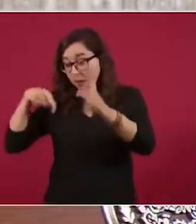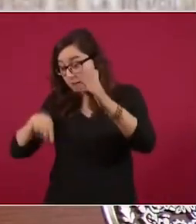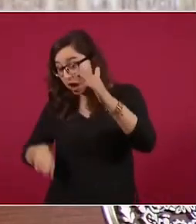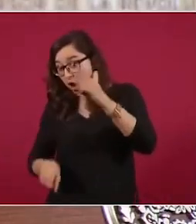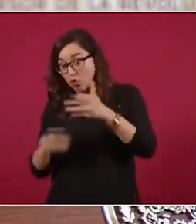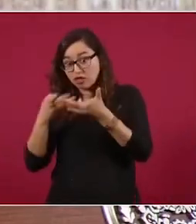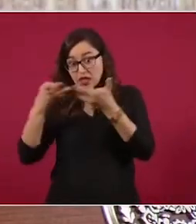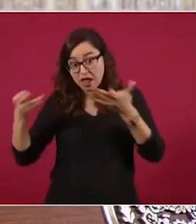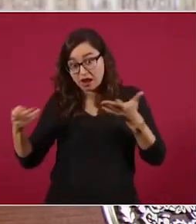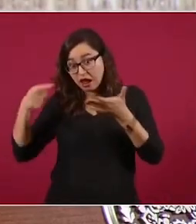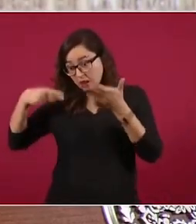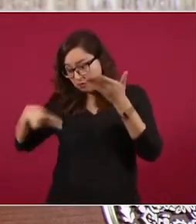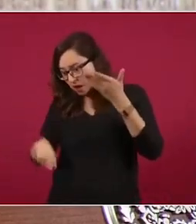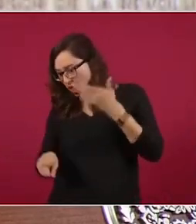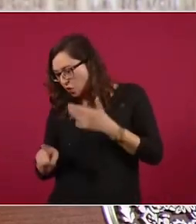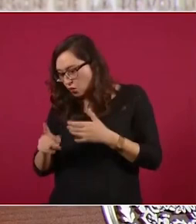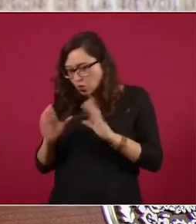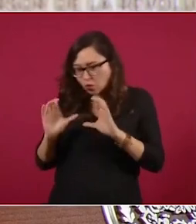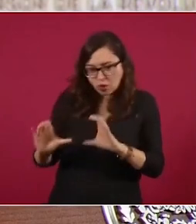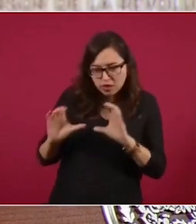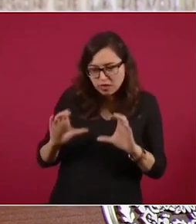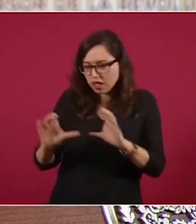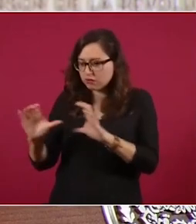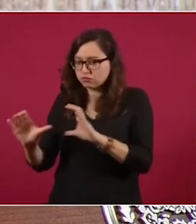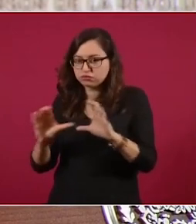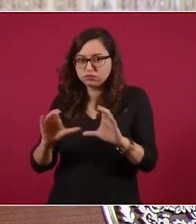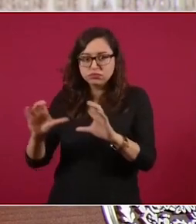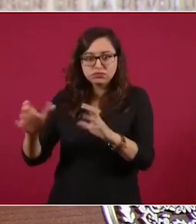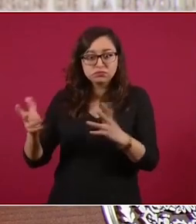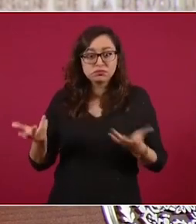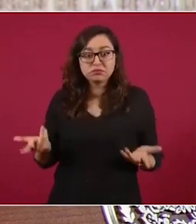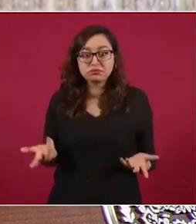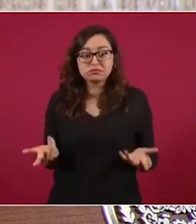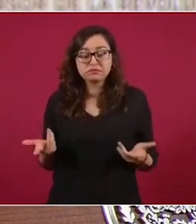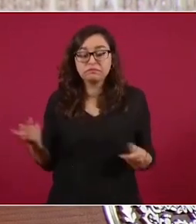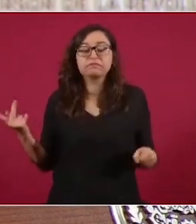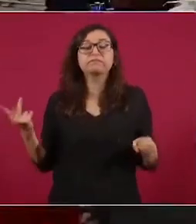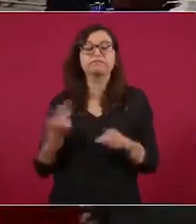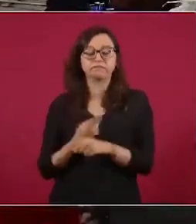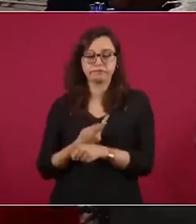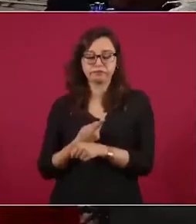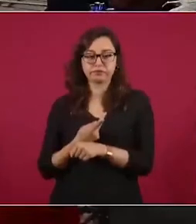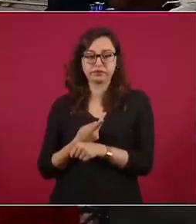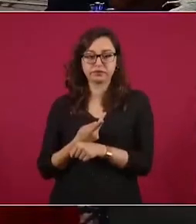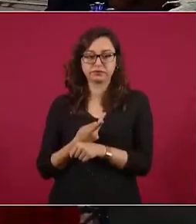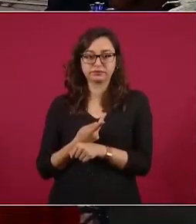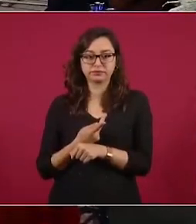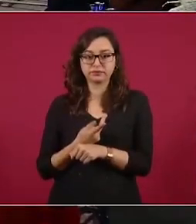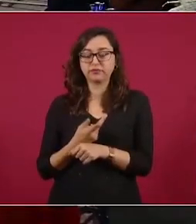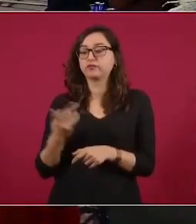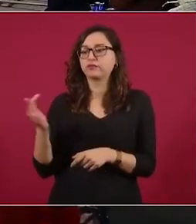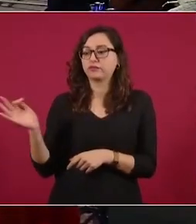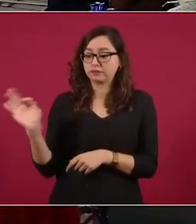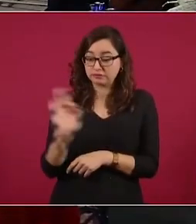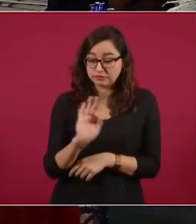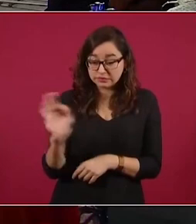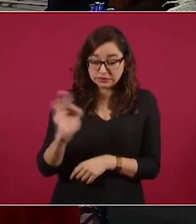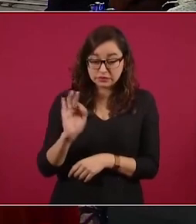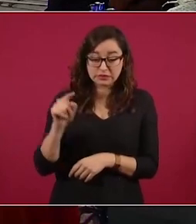eso. Entonces, la decisión es que donde haya ríos